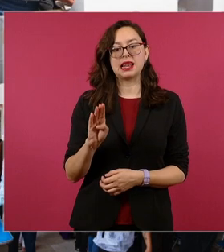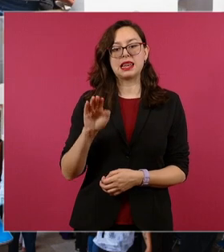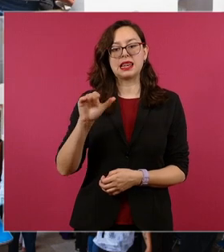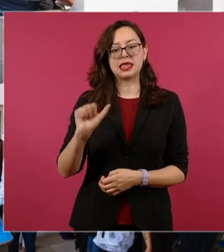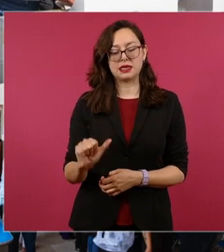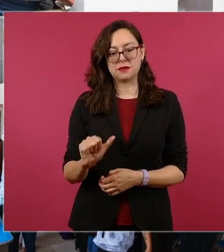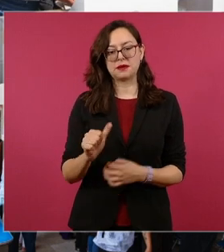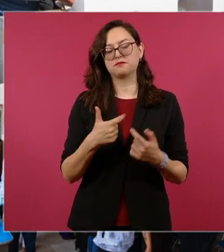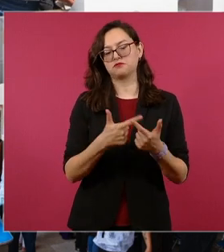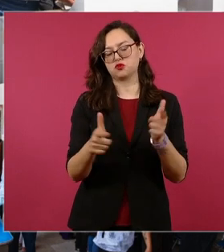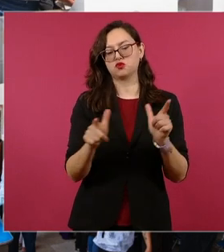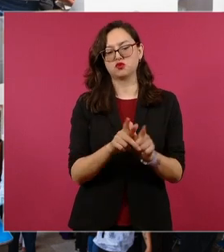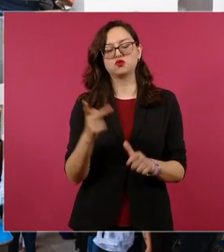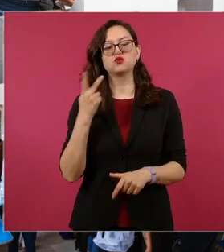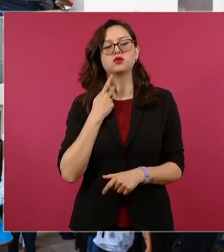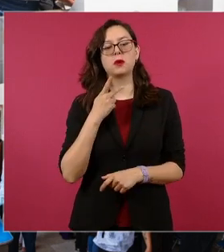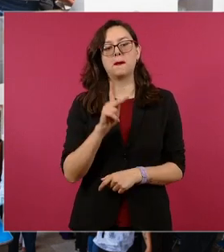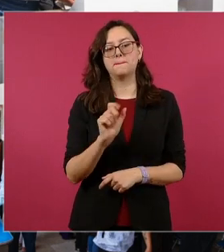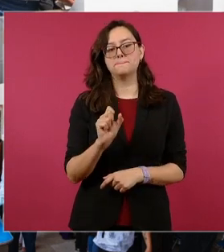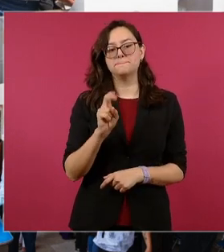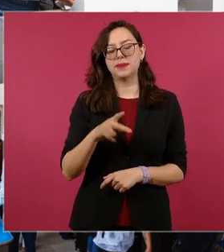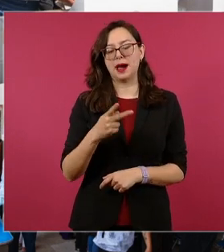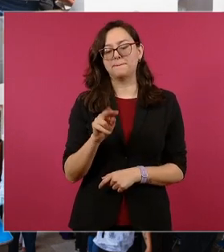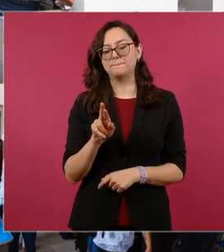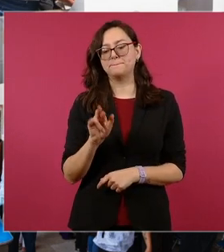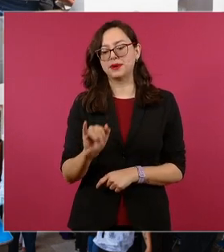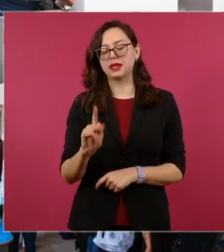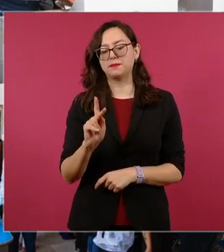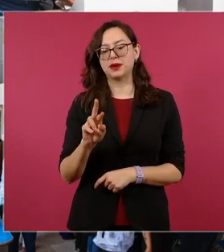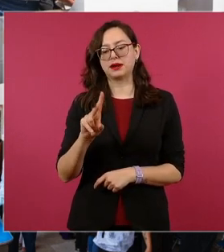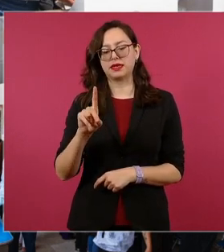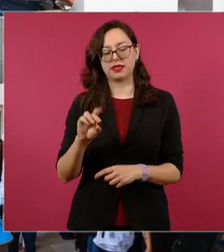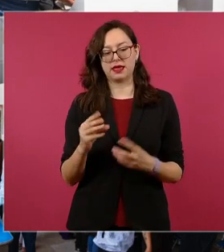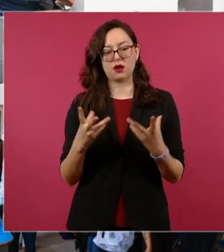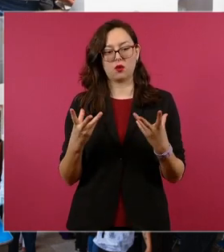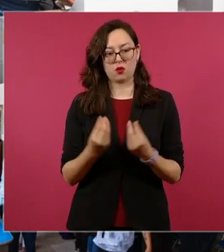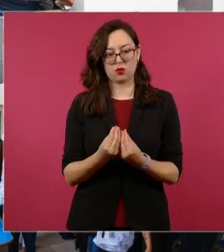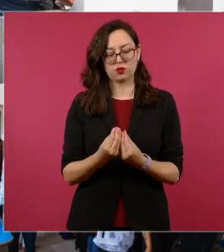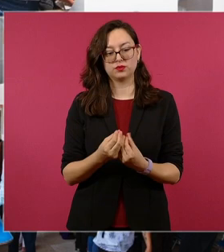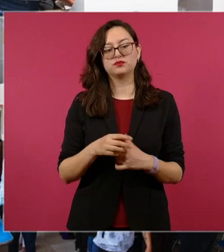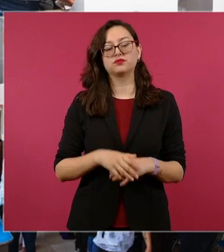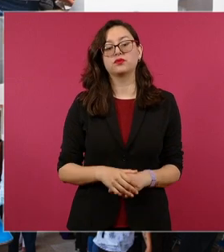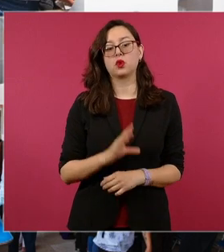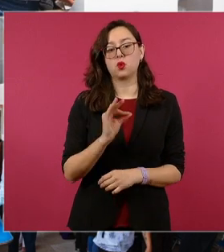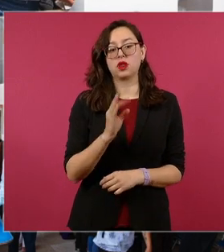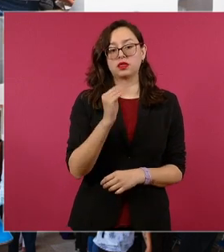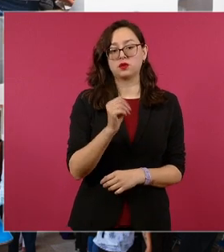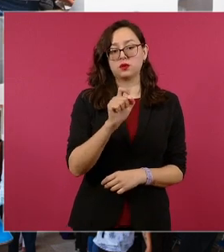coalición PAN-PRI-PRD en un rango de 49.9 a